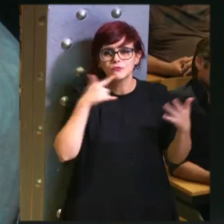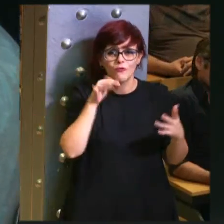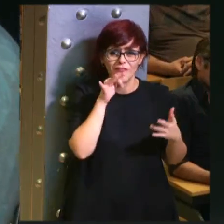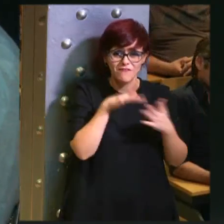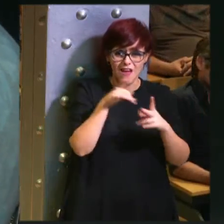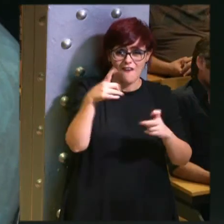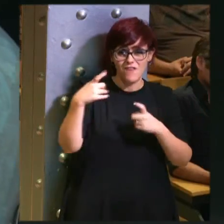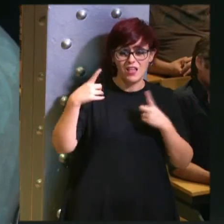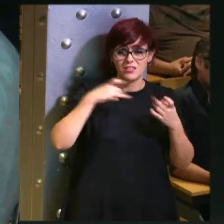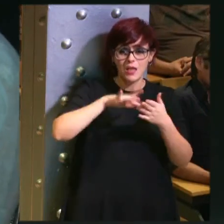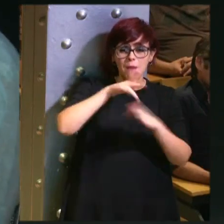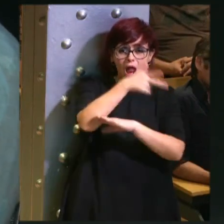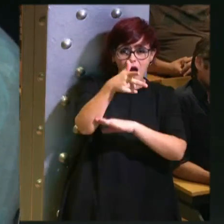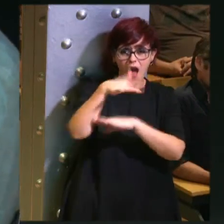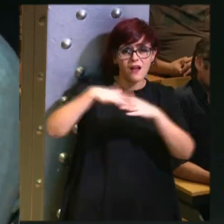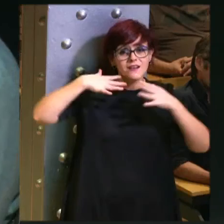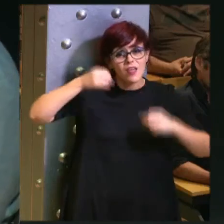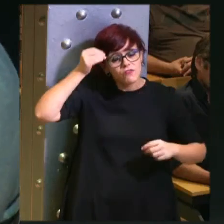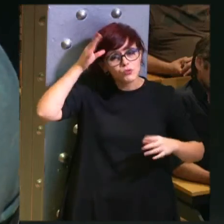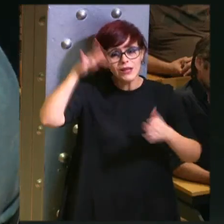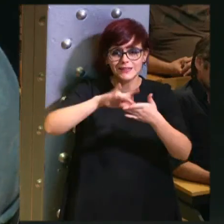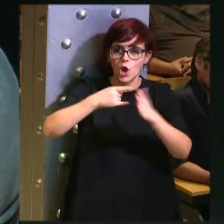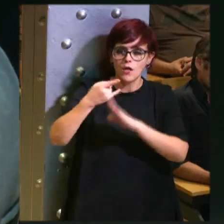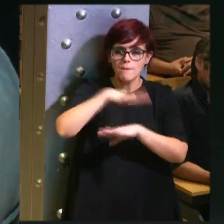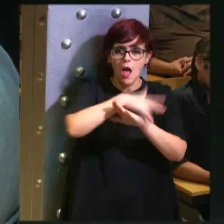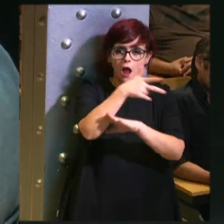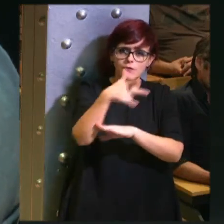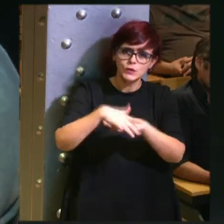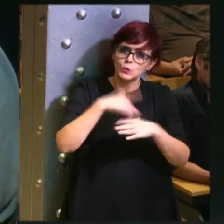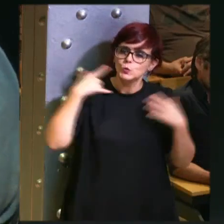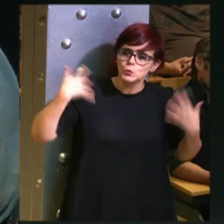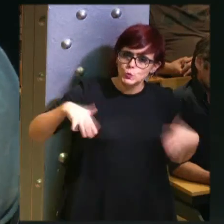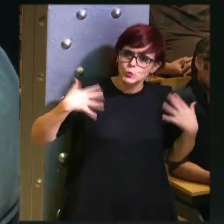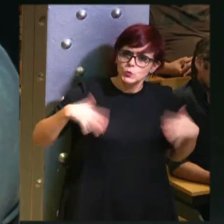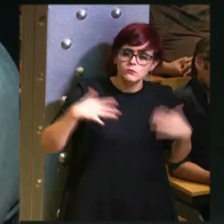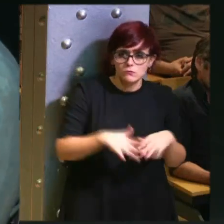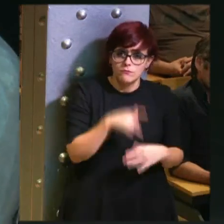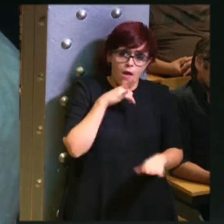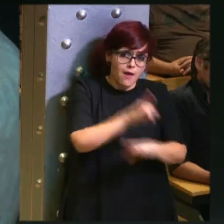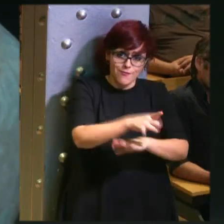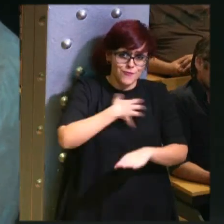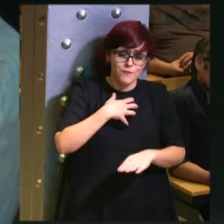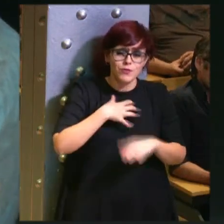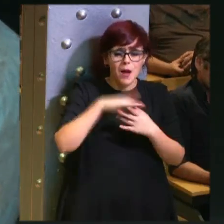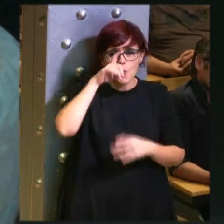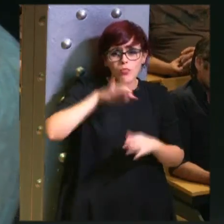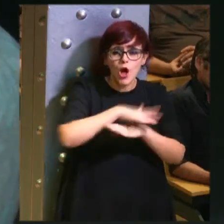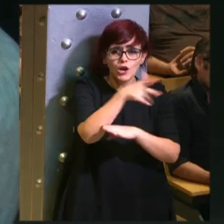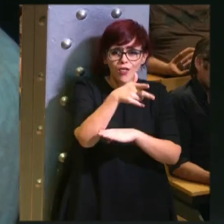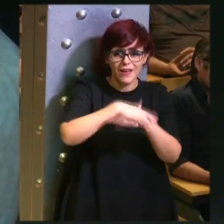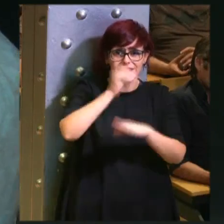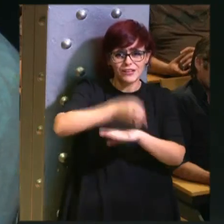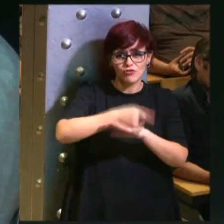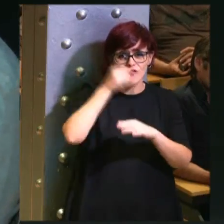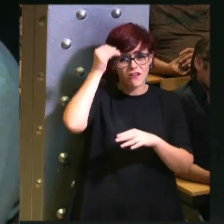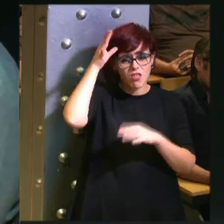la tecnología para rodar realidad virtual está muy poquito desarrollada, es un tostón, la verdad, no te voy a engañar. Recuerdo mi primer rodaje como director en